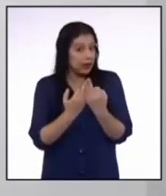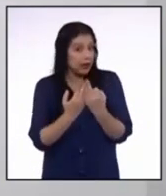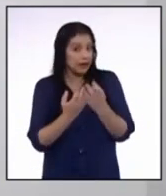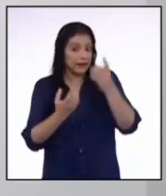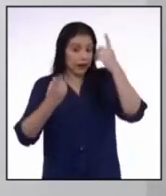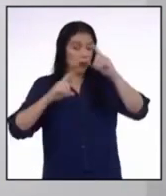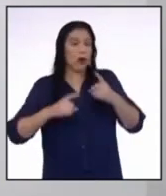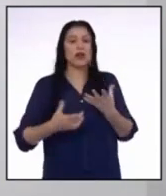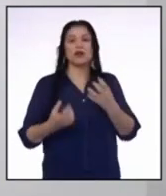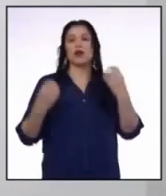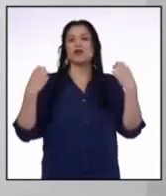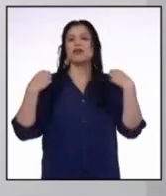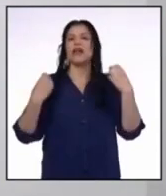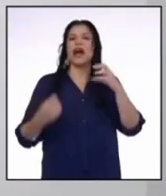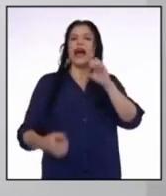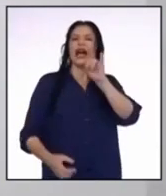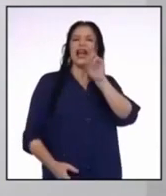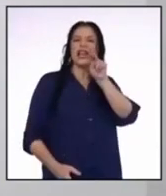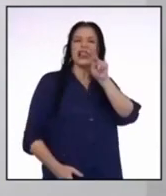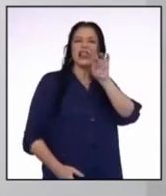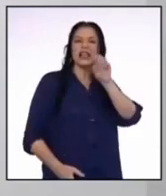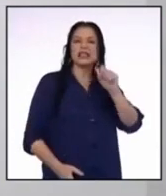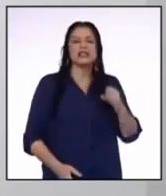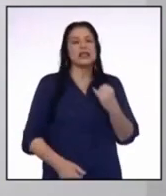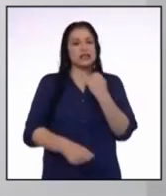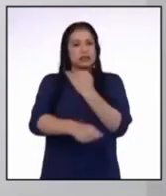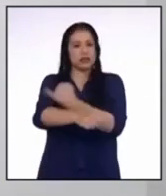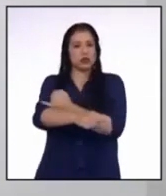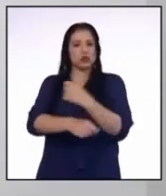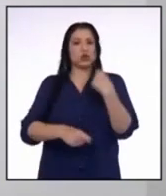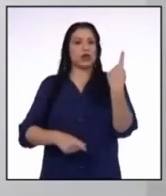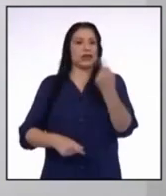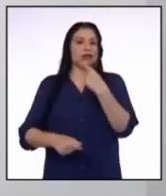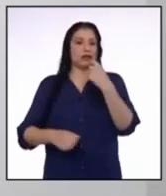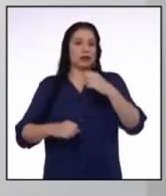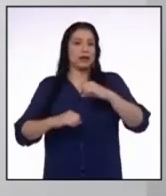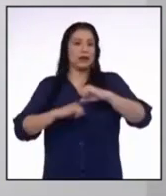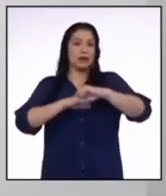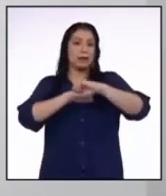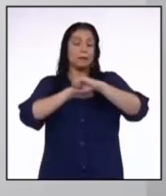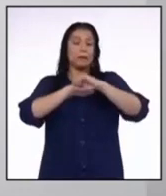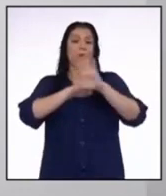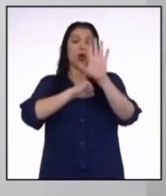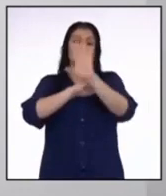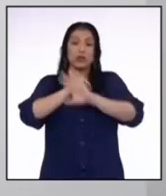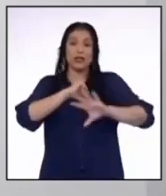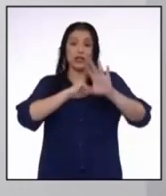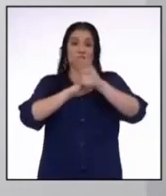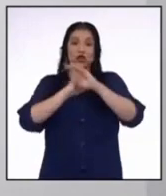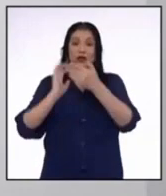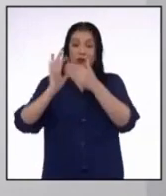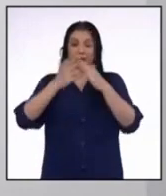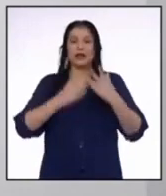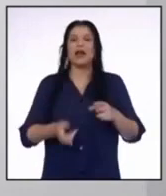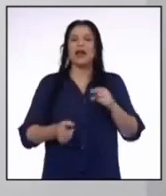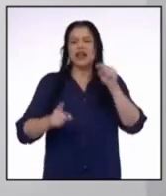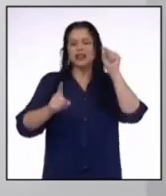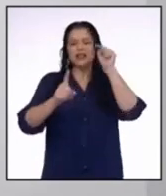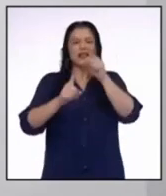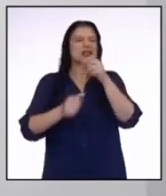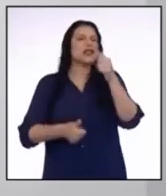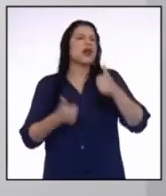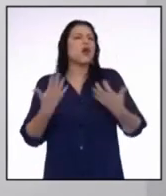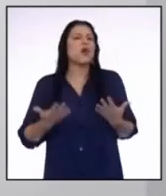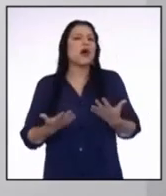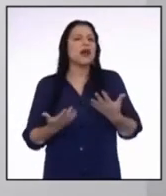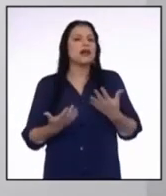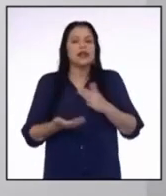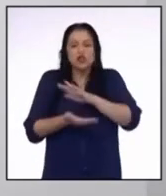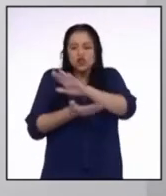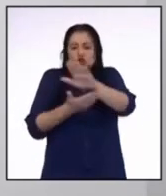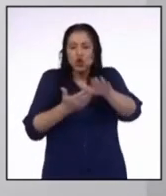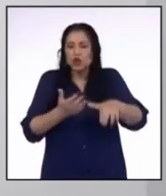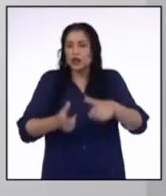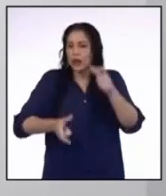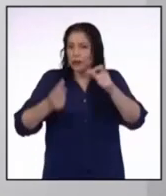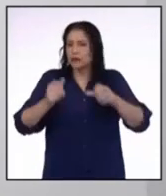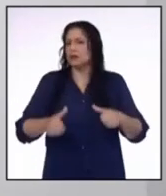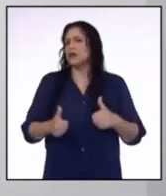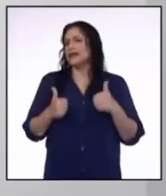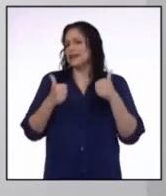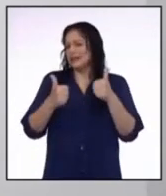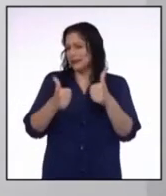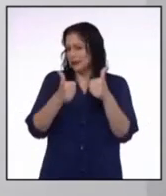el INDECI, Instituto Nacional de Defensa Civil, se centra en el principio del bien común